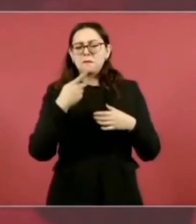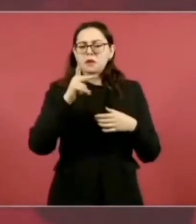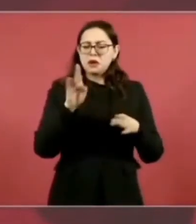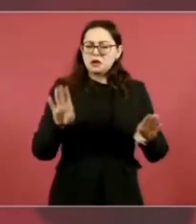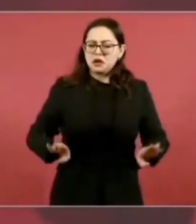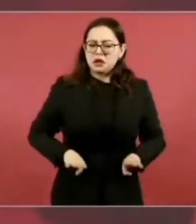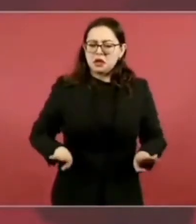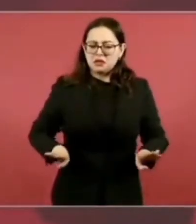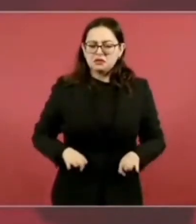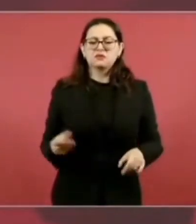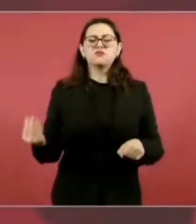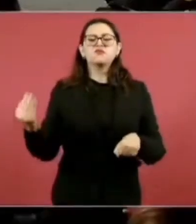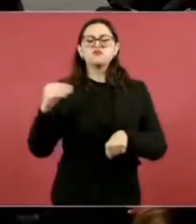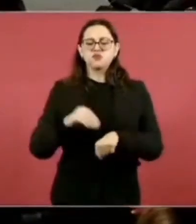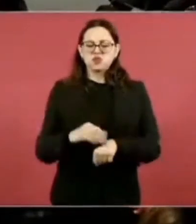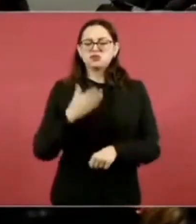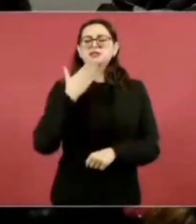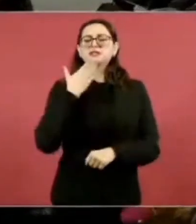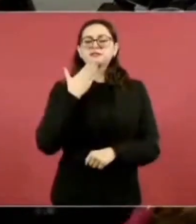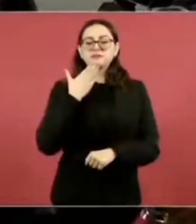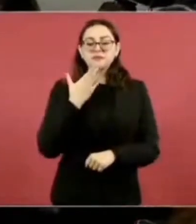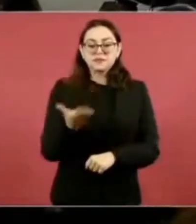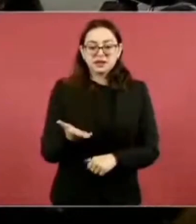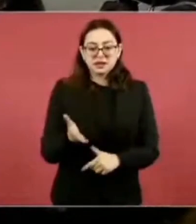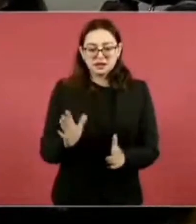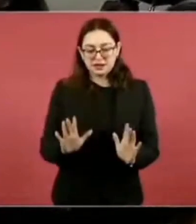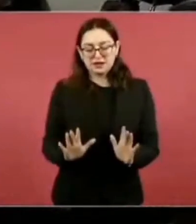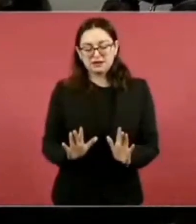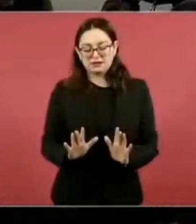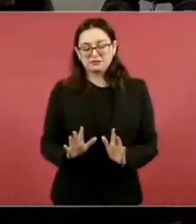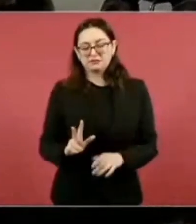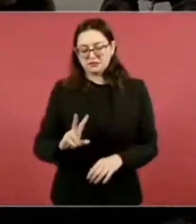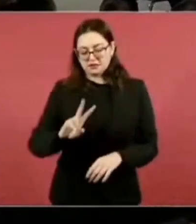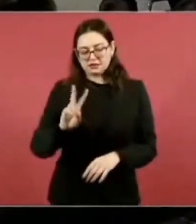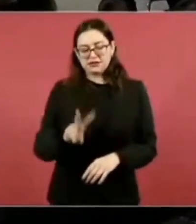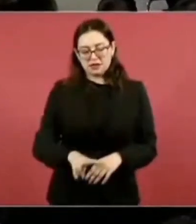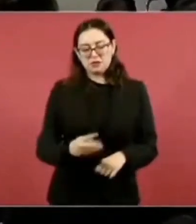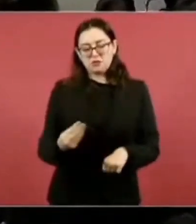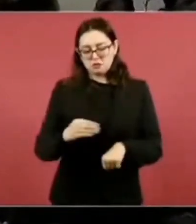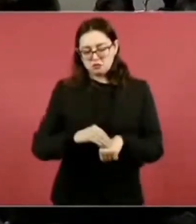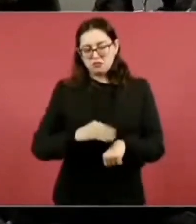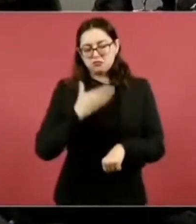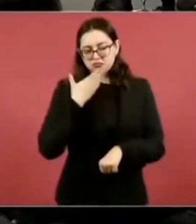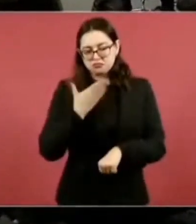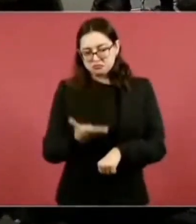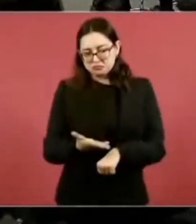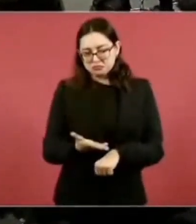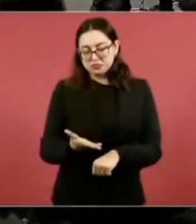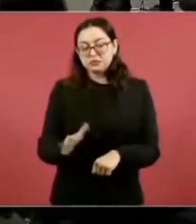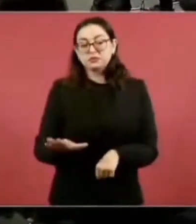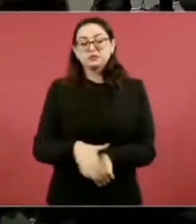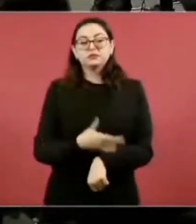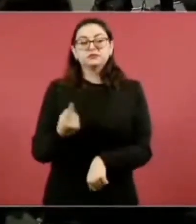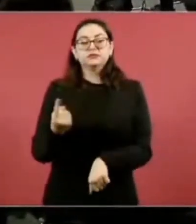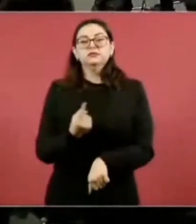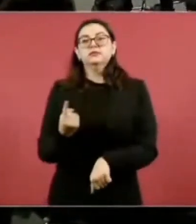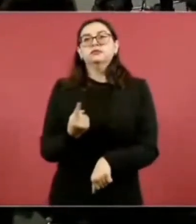Claudio, todos. Y no solo es por esto, ¿no? Sino porque